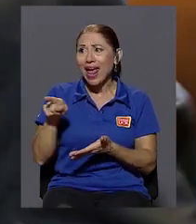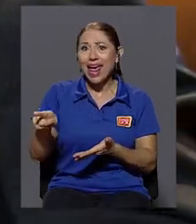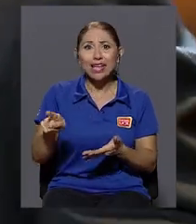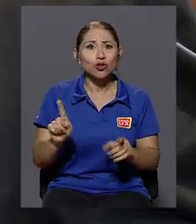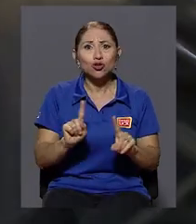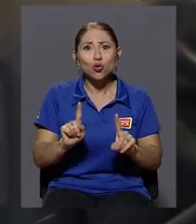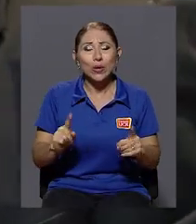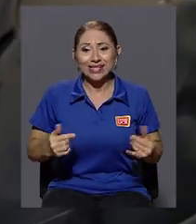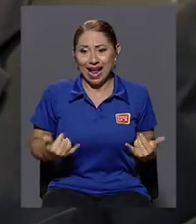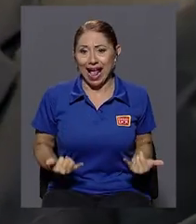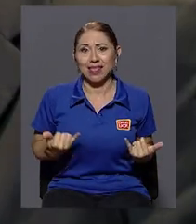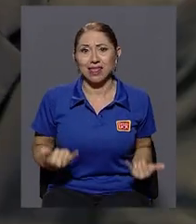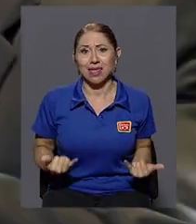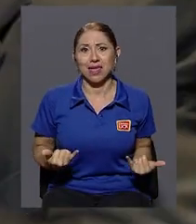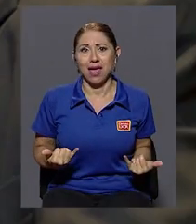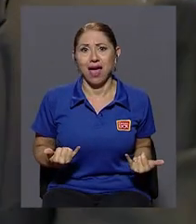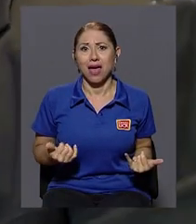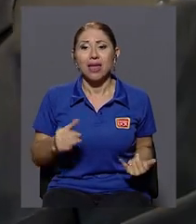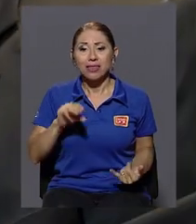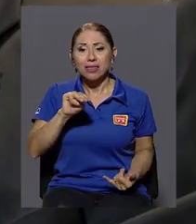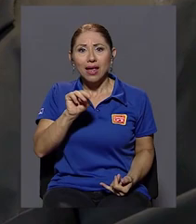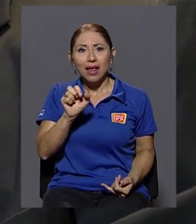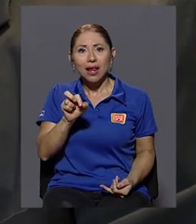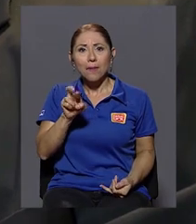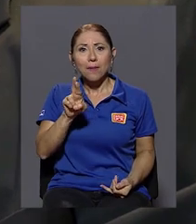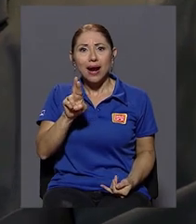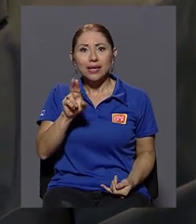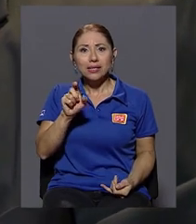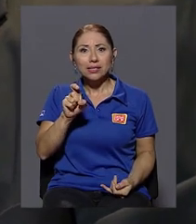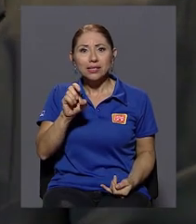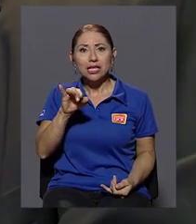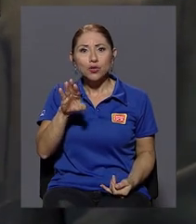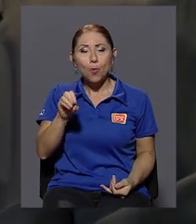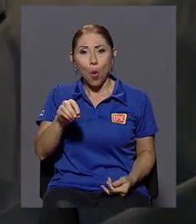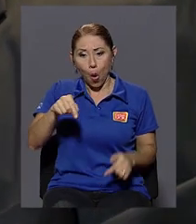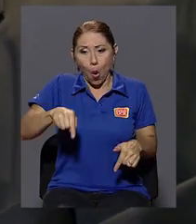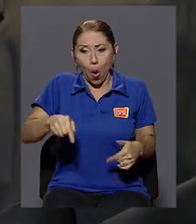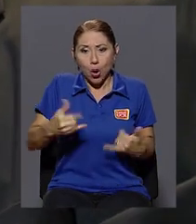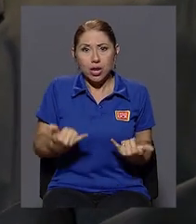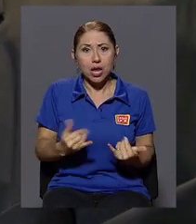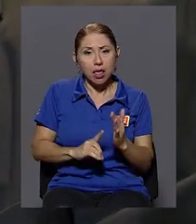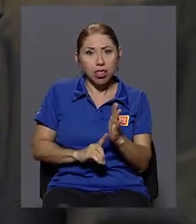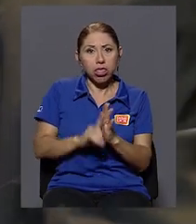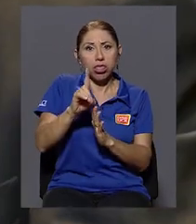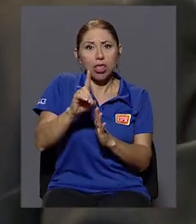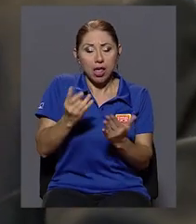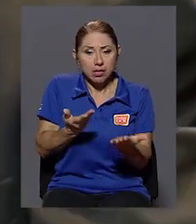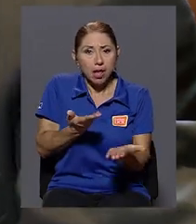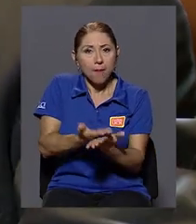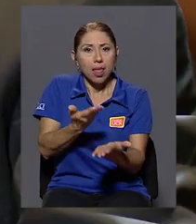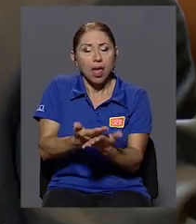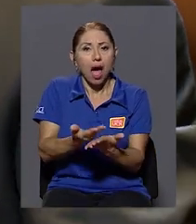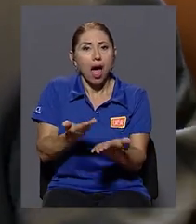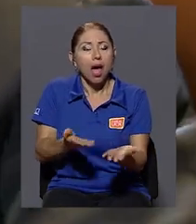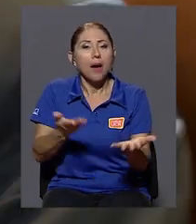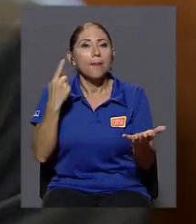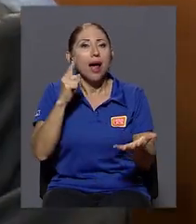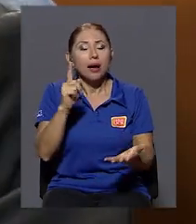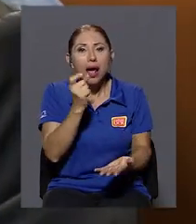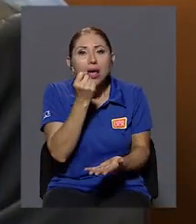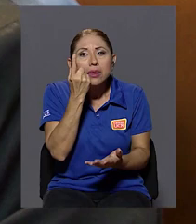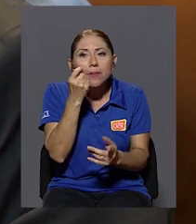el marxismo hoy, que tiene desarrollos muy, muy importantes, está planteando y está ofreciendo para